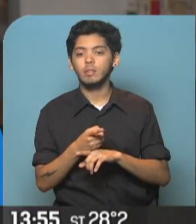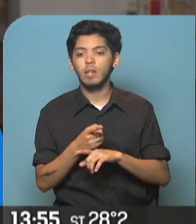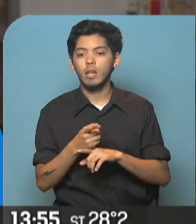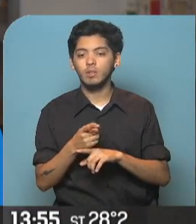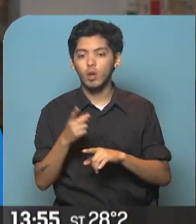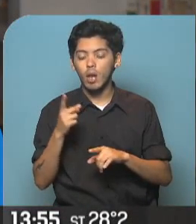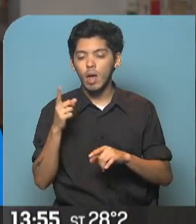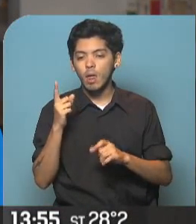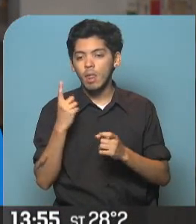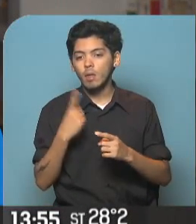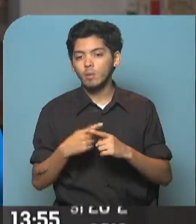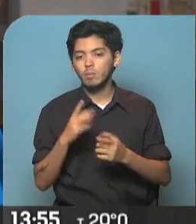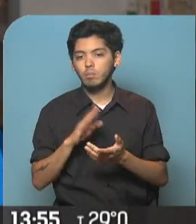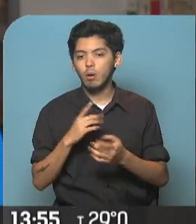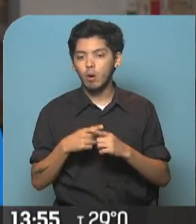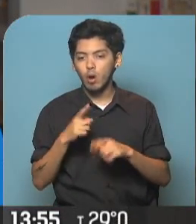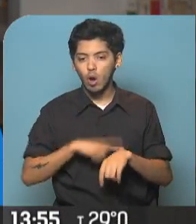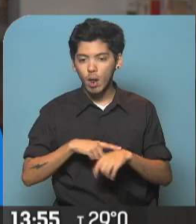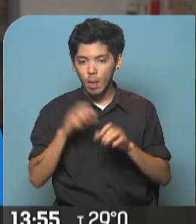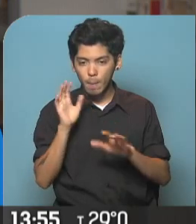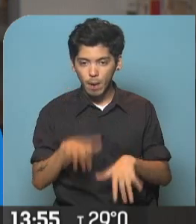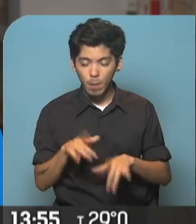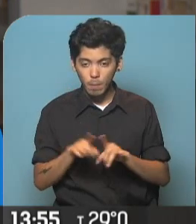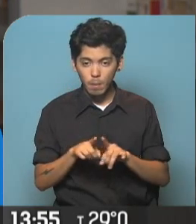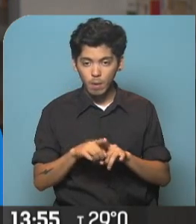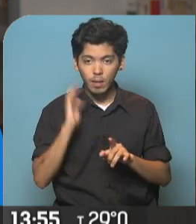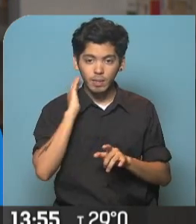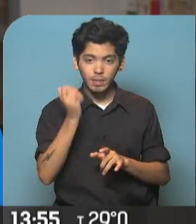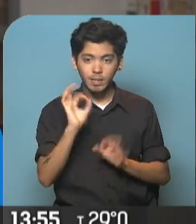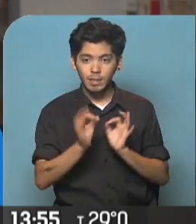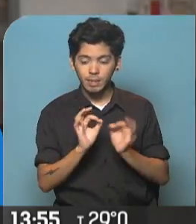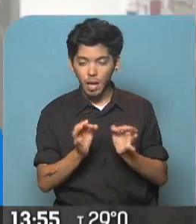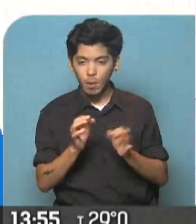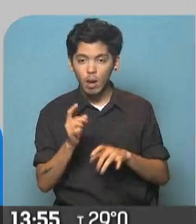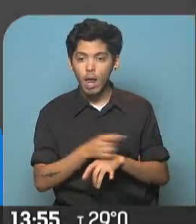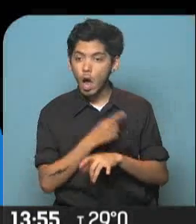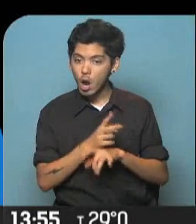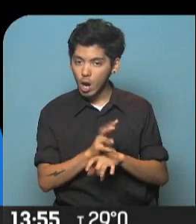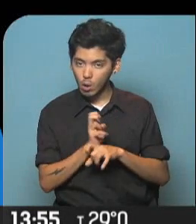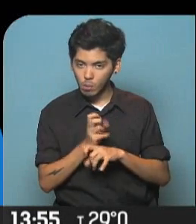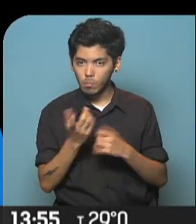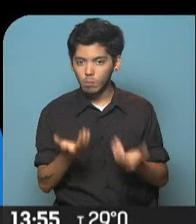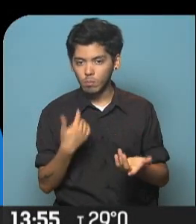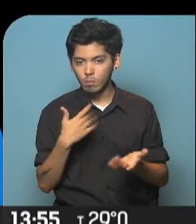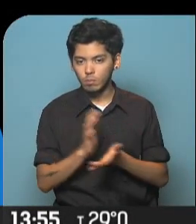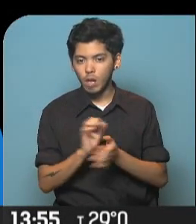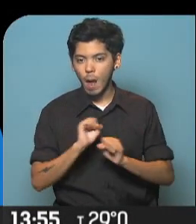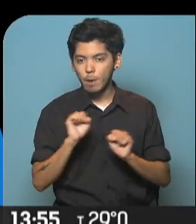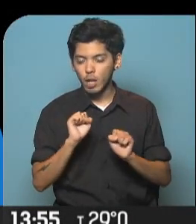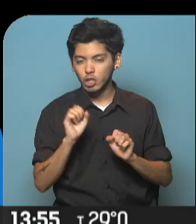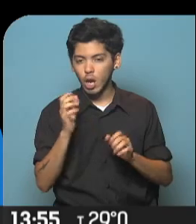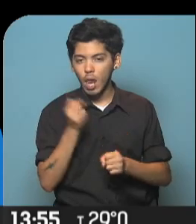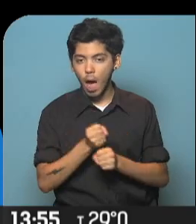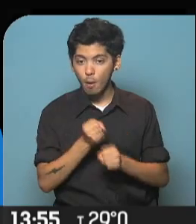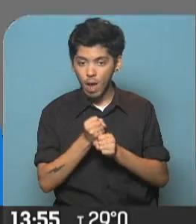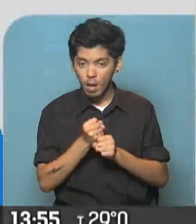provincial. En el provincial peor todavía porque cobran 16 centavos la hora, o sea que se podría decir que es hasta explotación laboral.